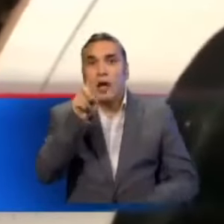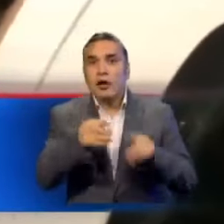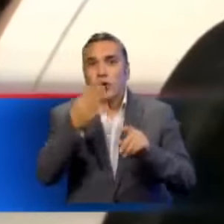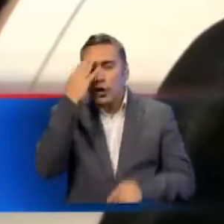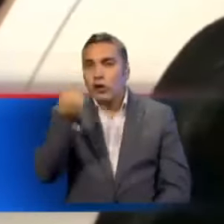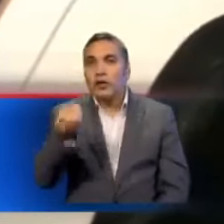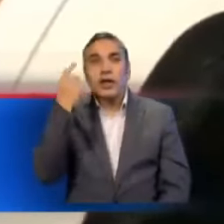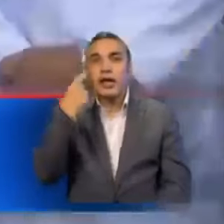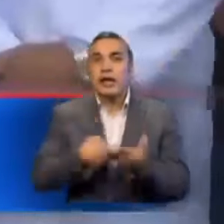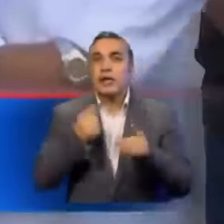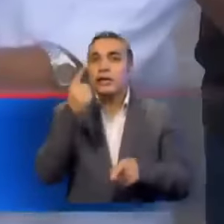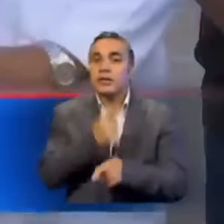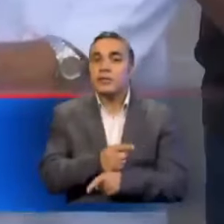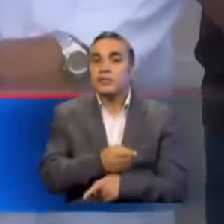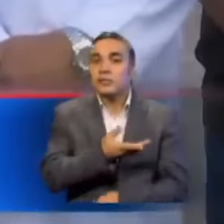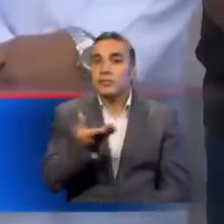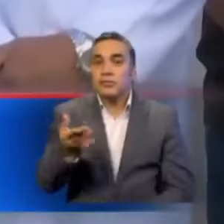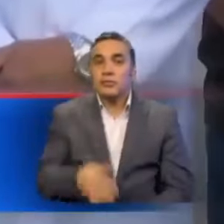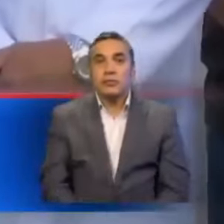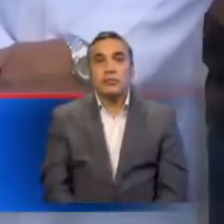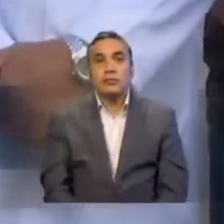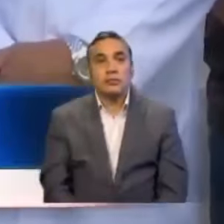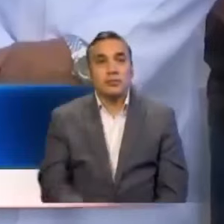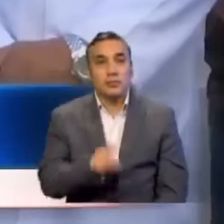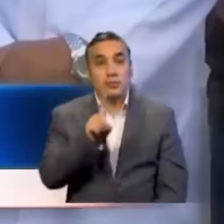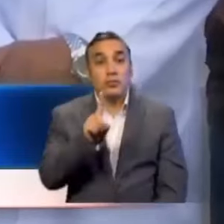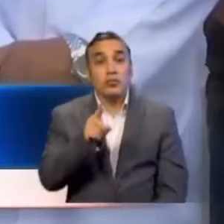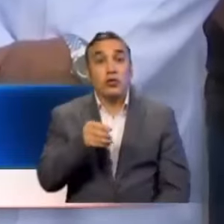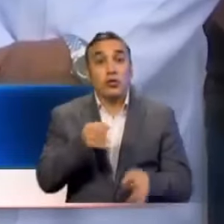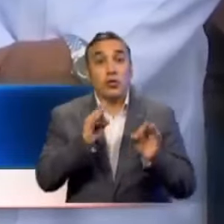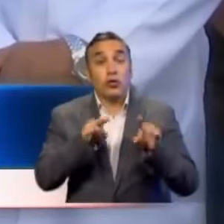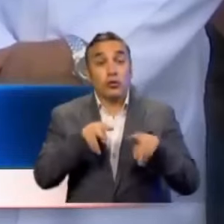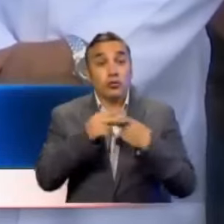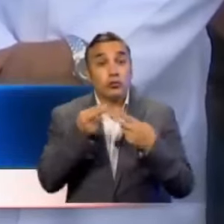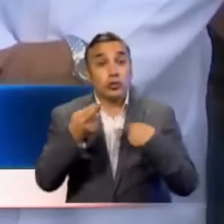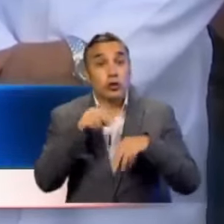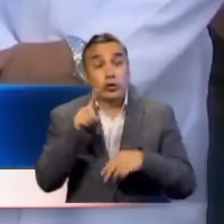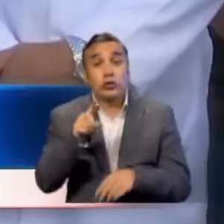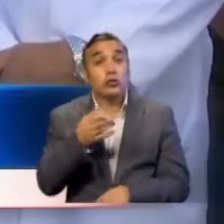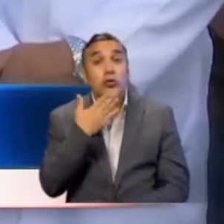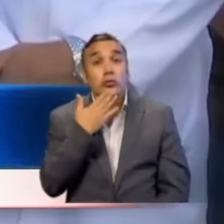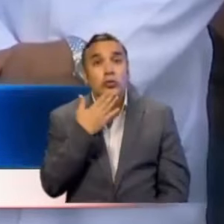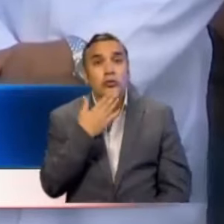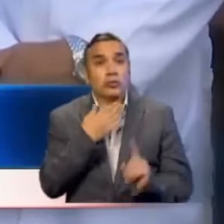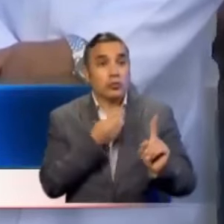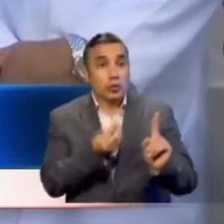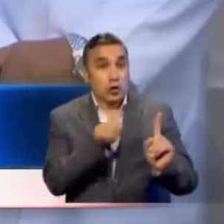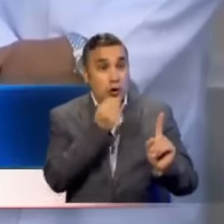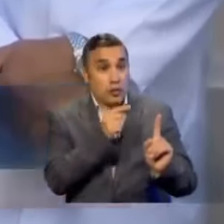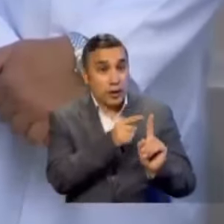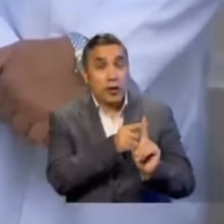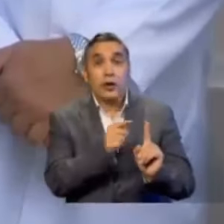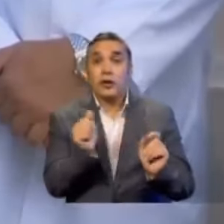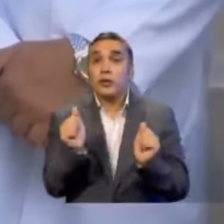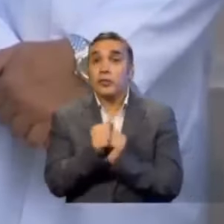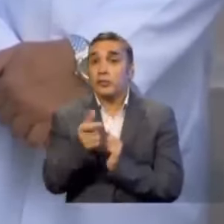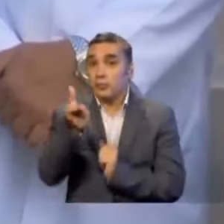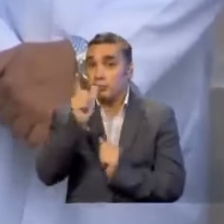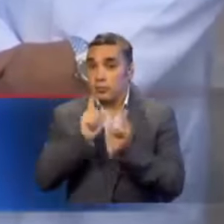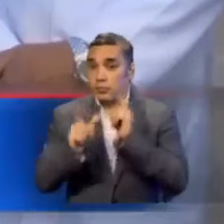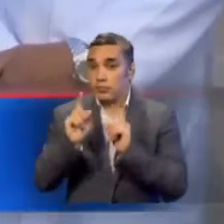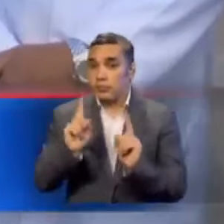fue la disposición. Que una de las formas de su reactivación económica era la combinación de alimentos con bebidas